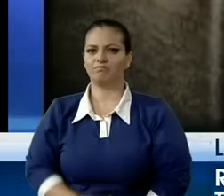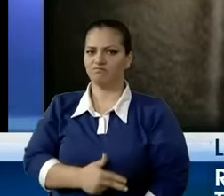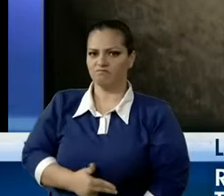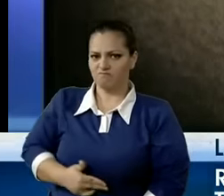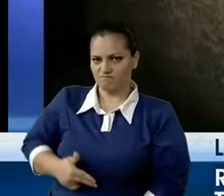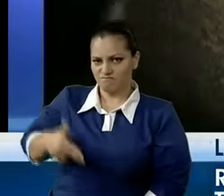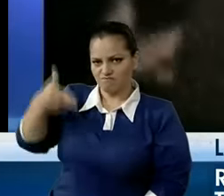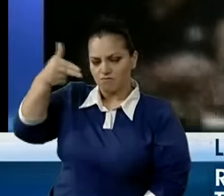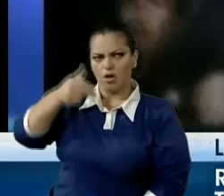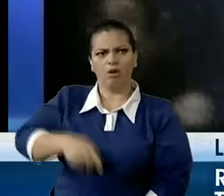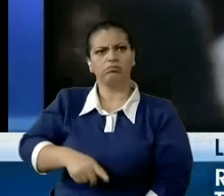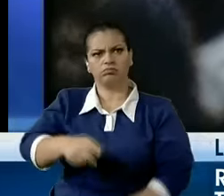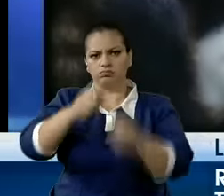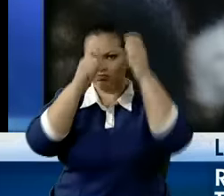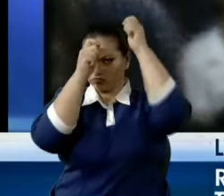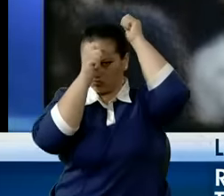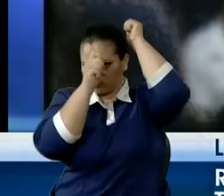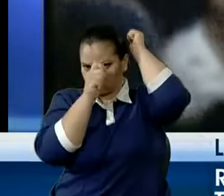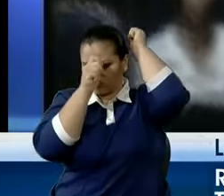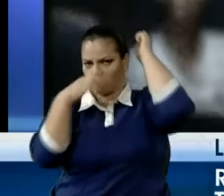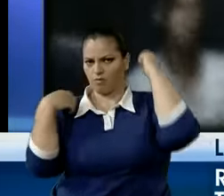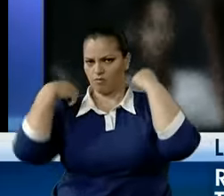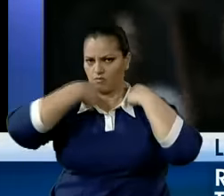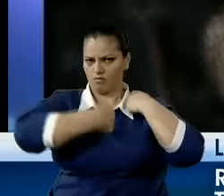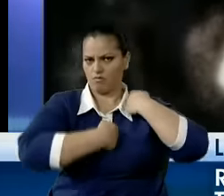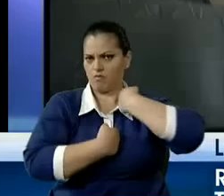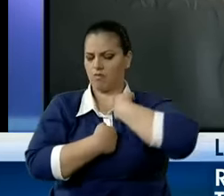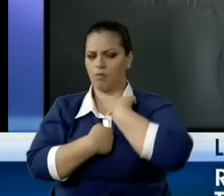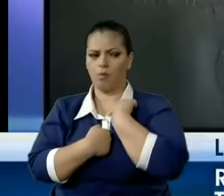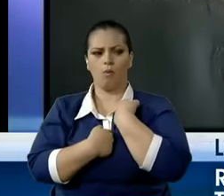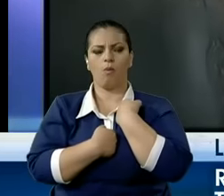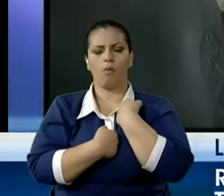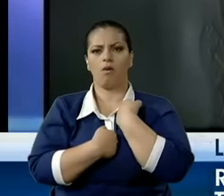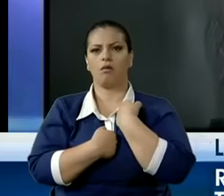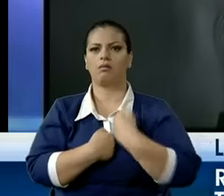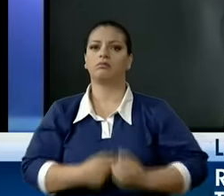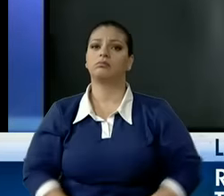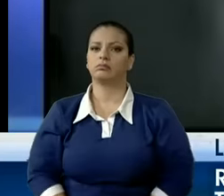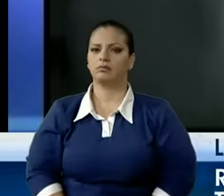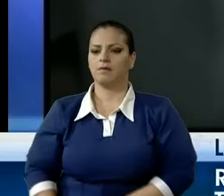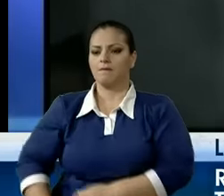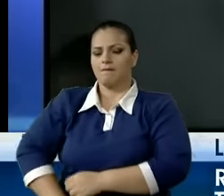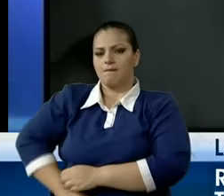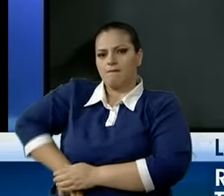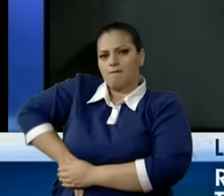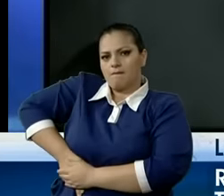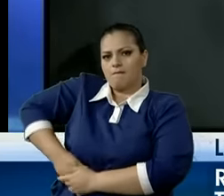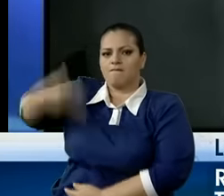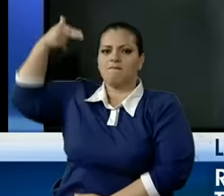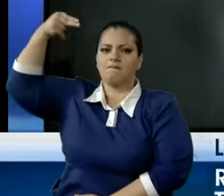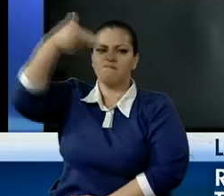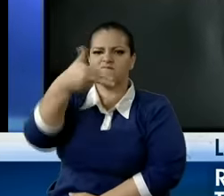gorras. Entonces esas son las características principales. Porque últimamente pues ha habido asaltos